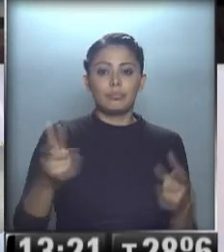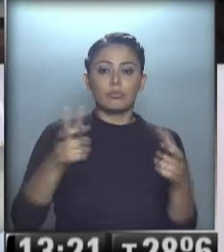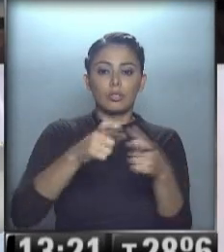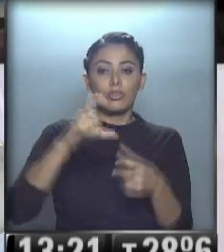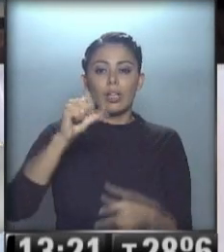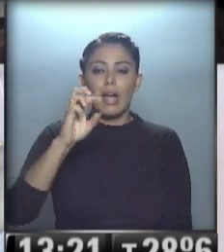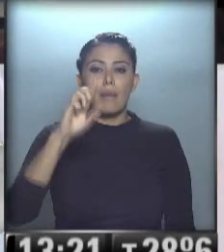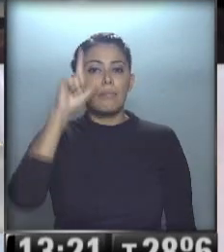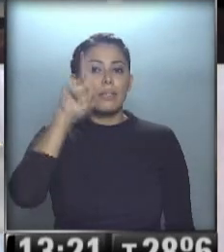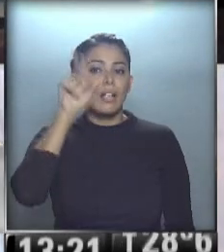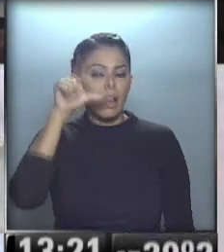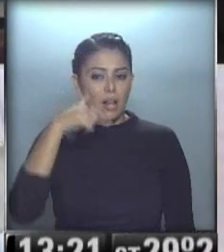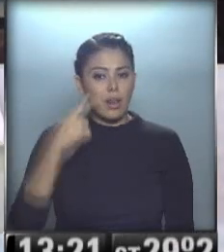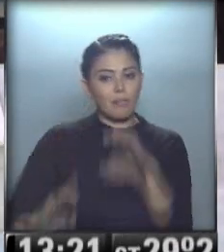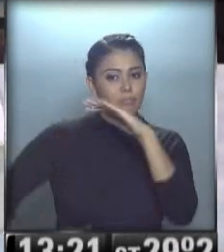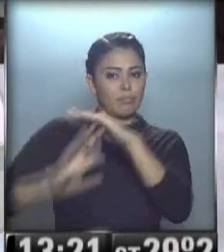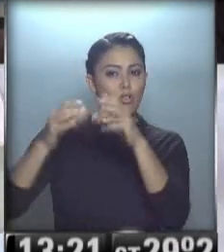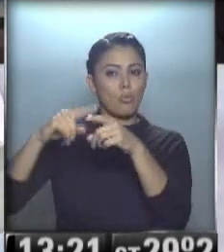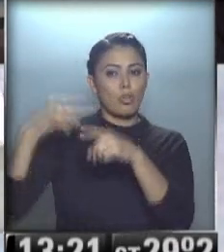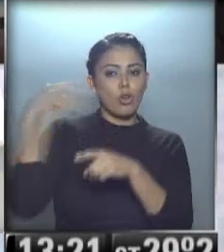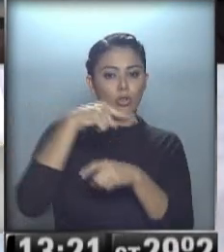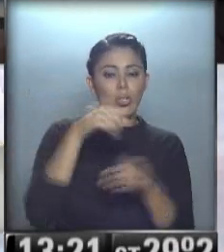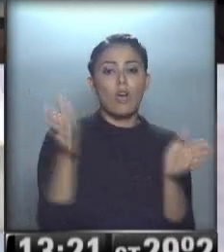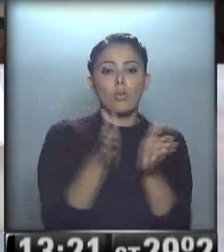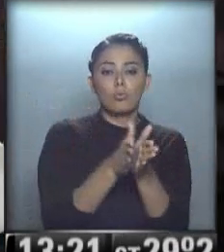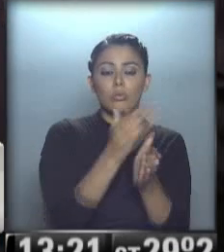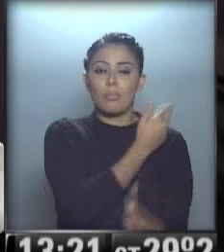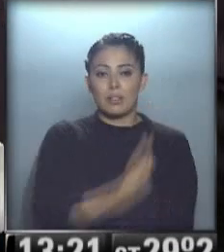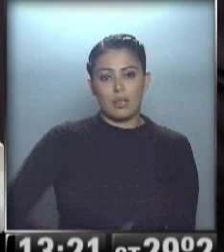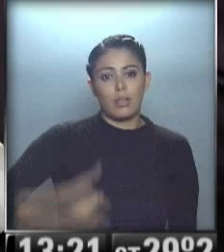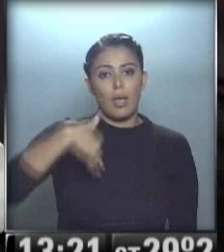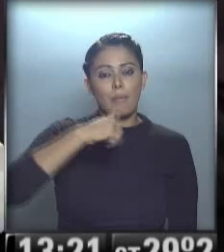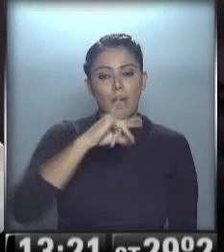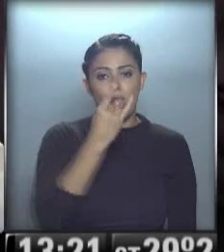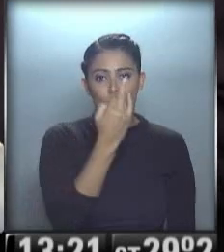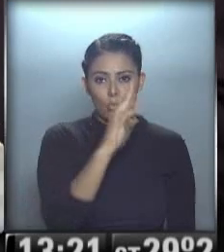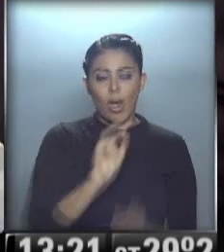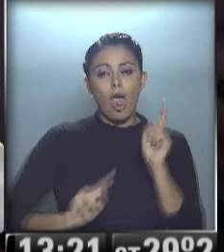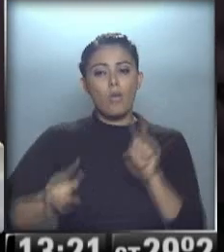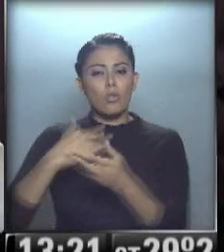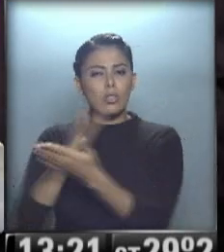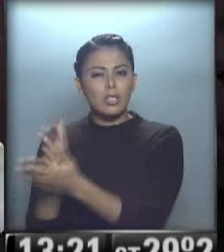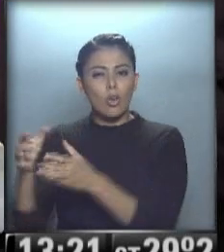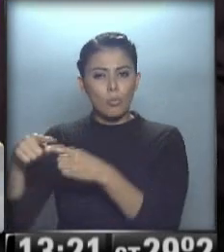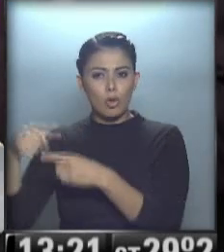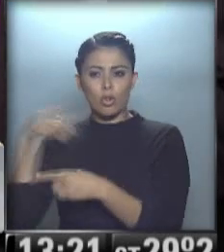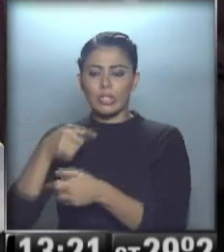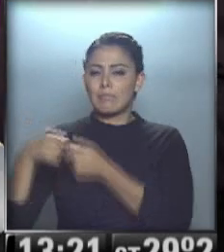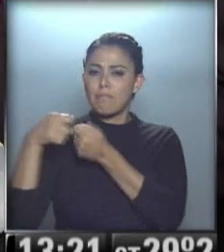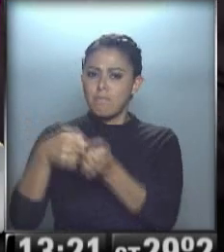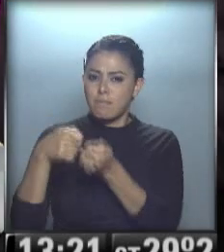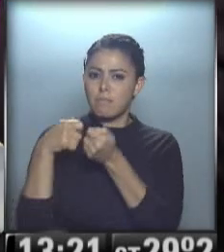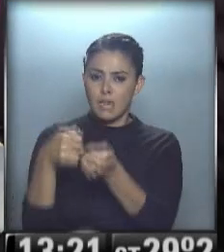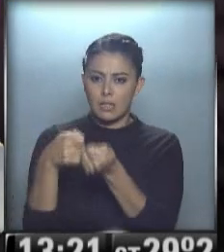capriles el principal líder de la oposición y el presidente Nicolás Maduro hay sectores de la oposición que están presionando muy